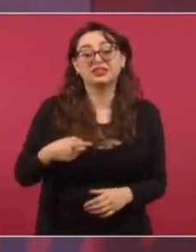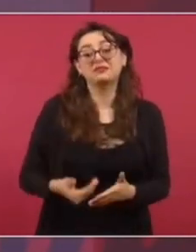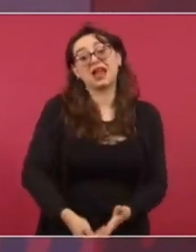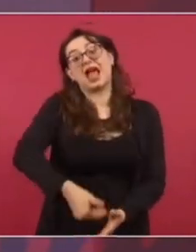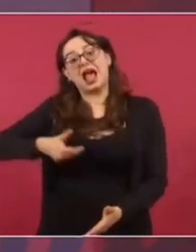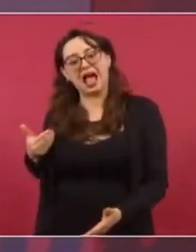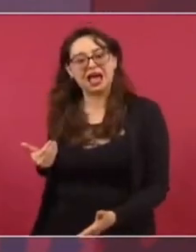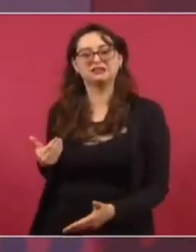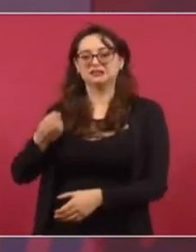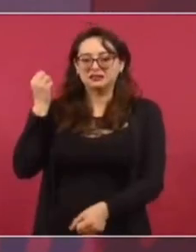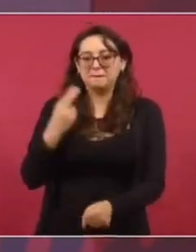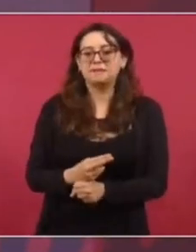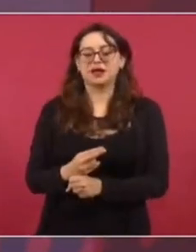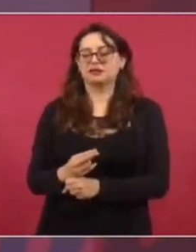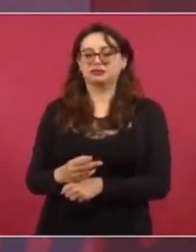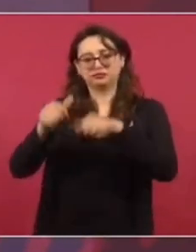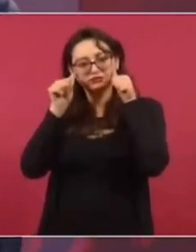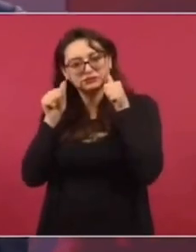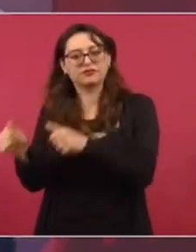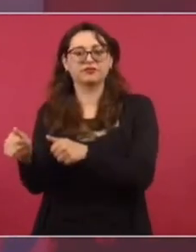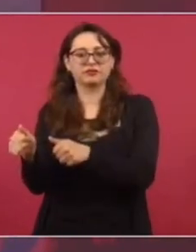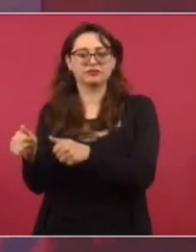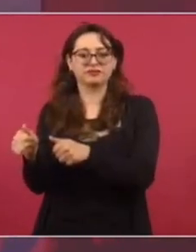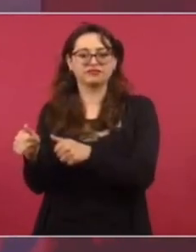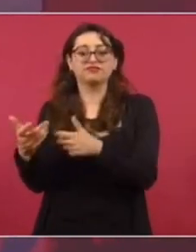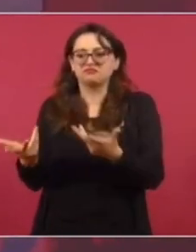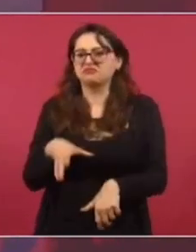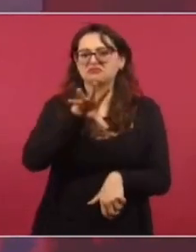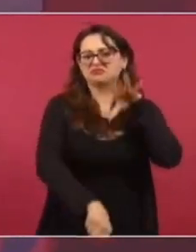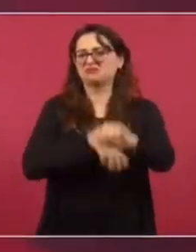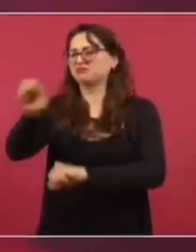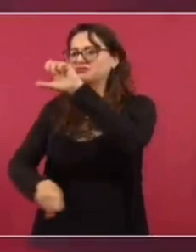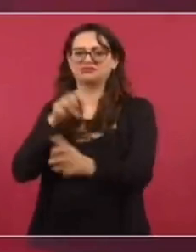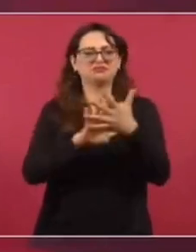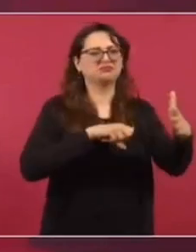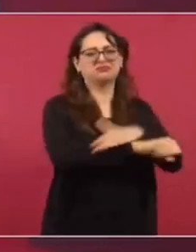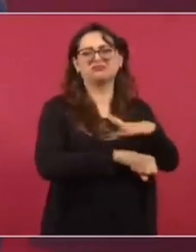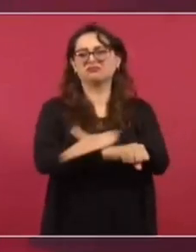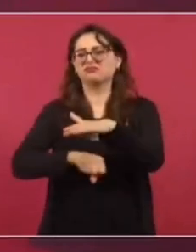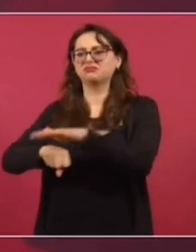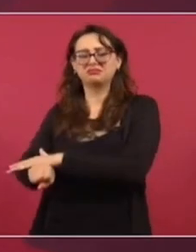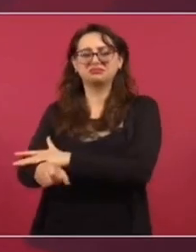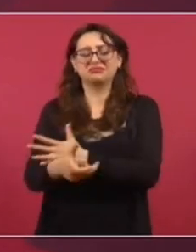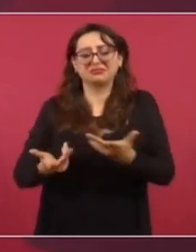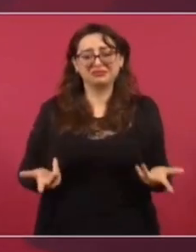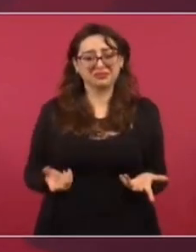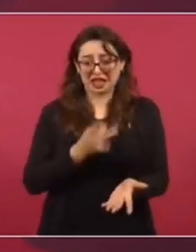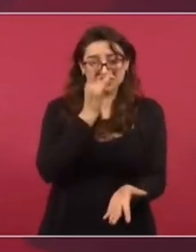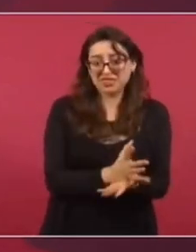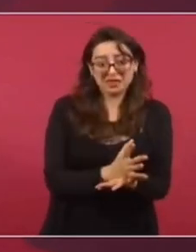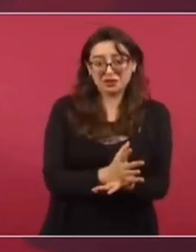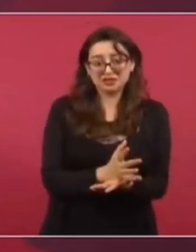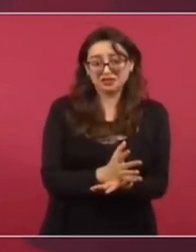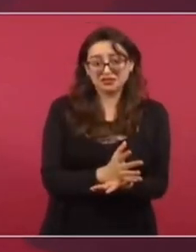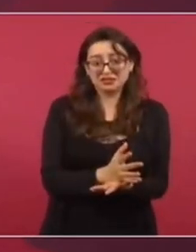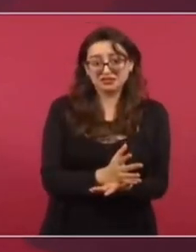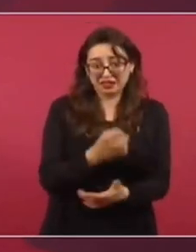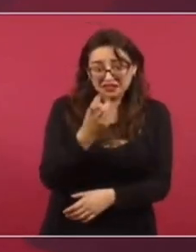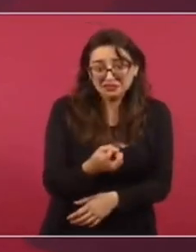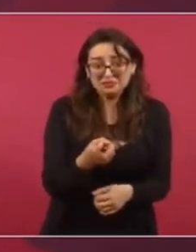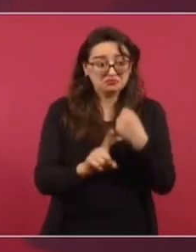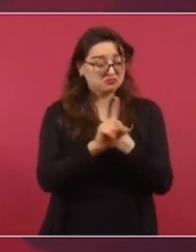causas no solo con medidas coercitivas no solo con cánceres no solo con amenazas de mano dura